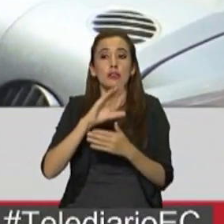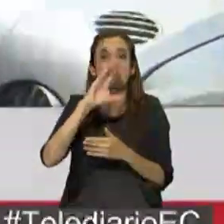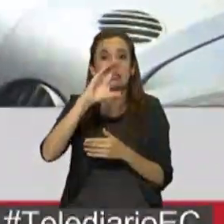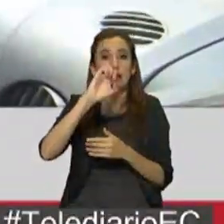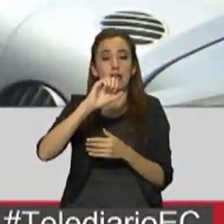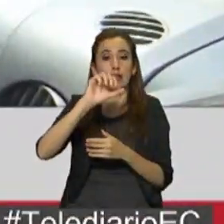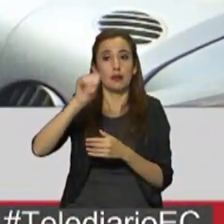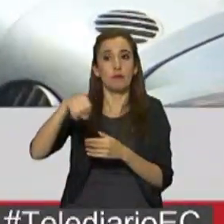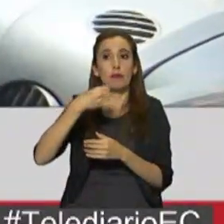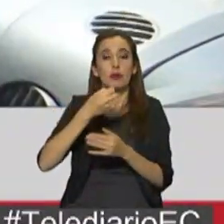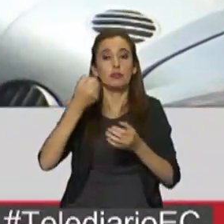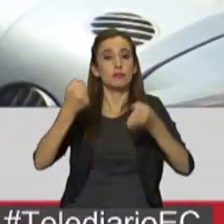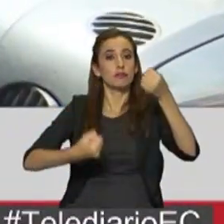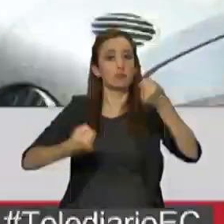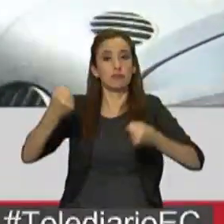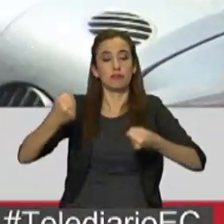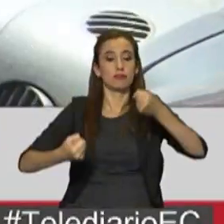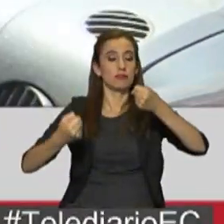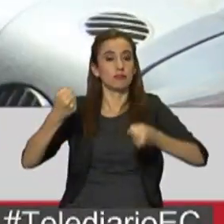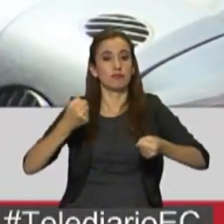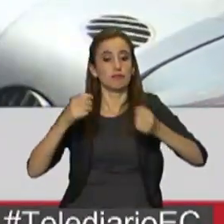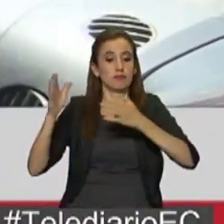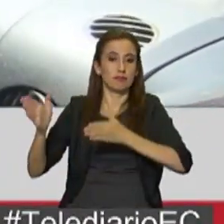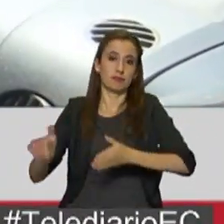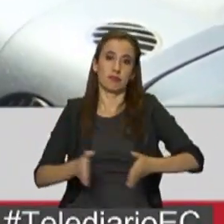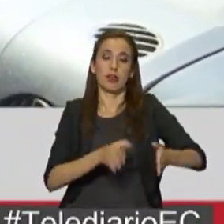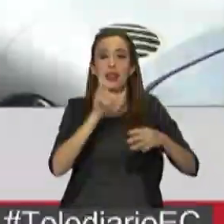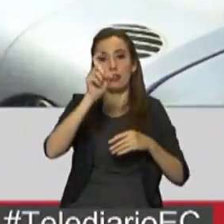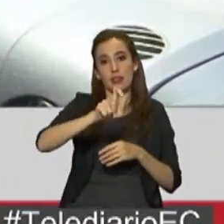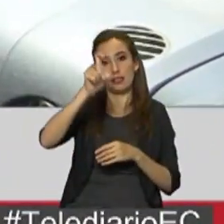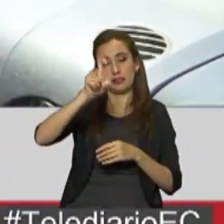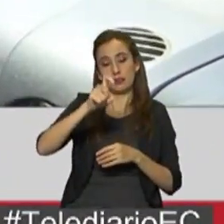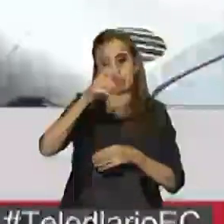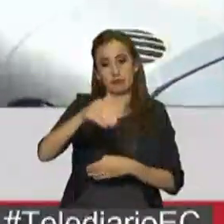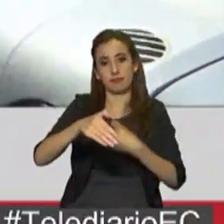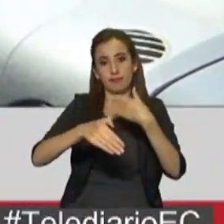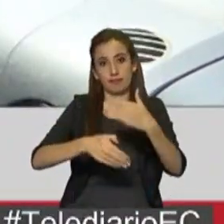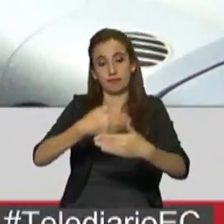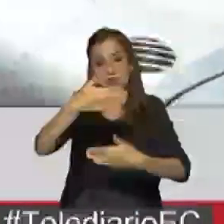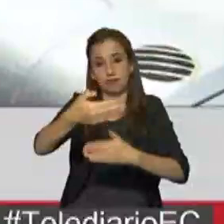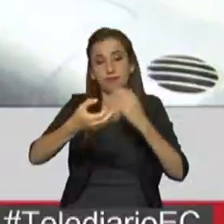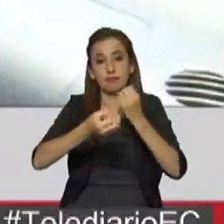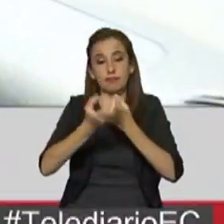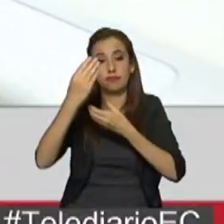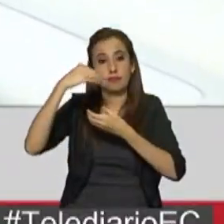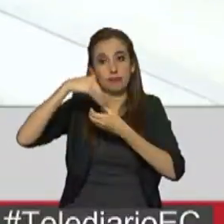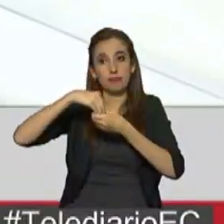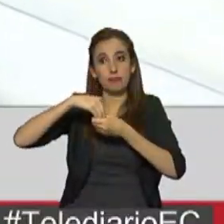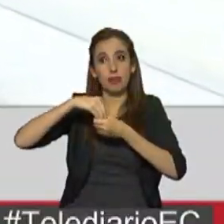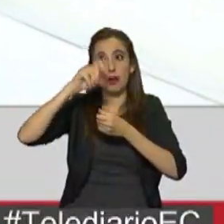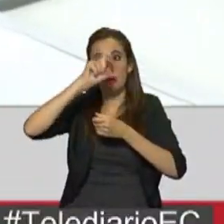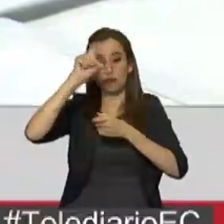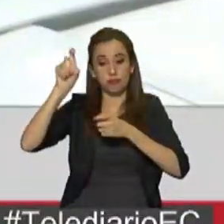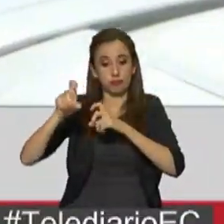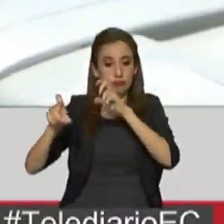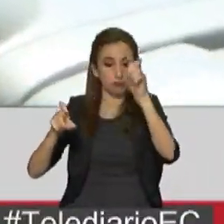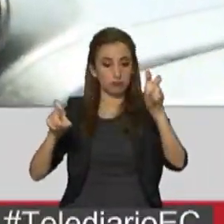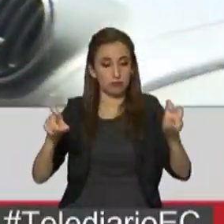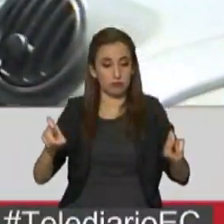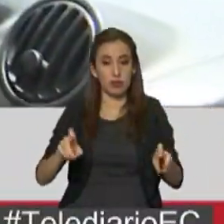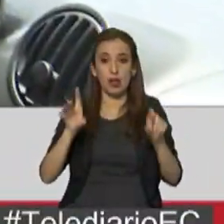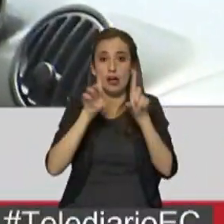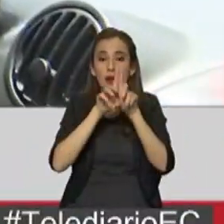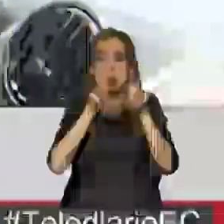considera necesario para después del confinamiento la necesidad de filtros que purifique en el interior de los vehículos en el caso de esta